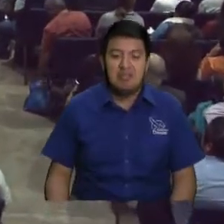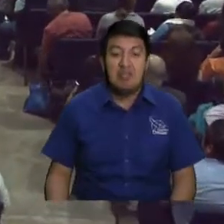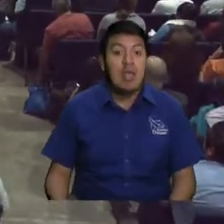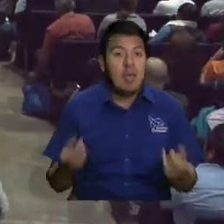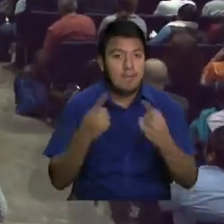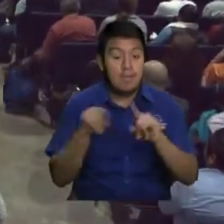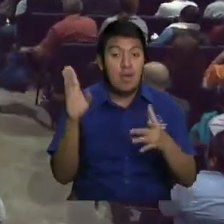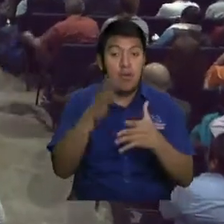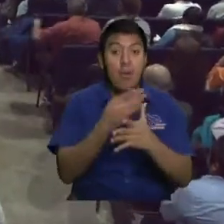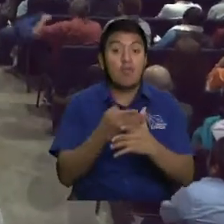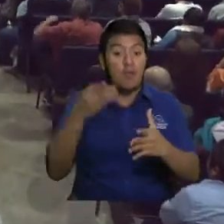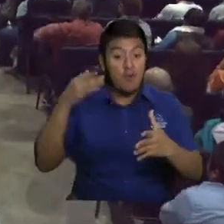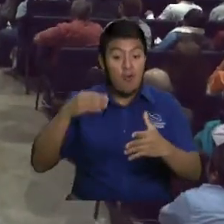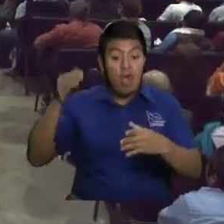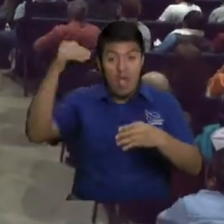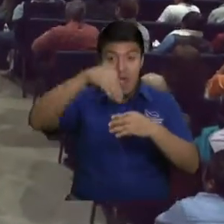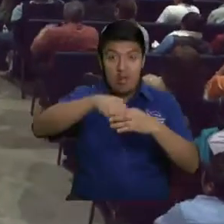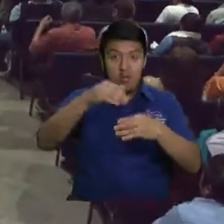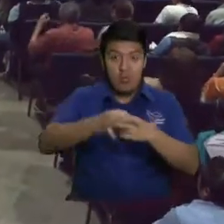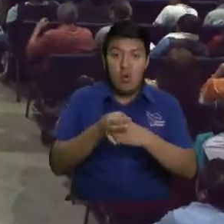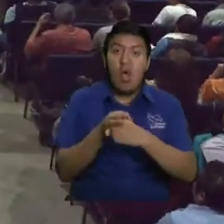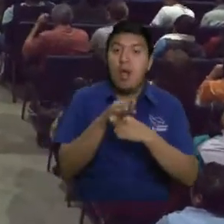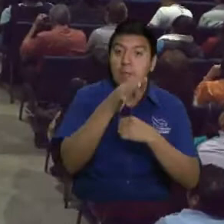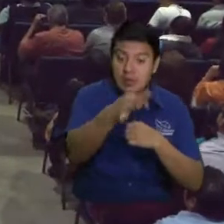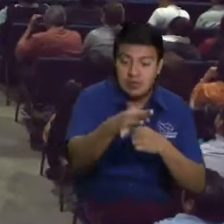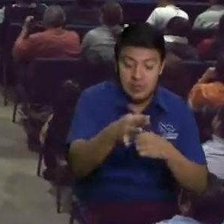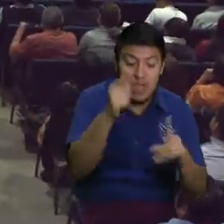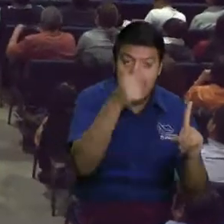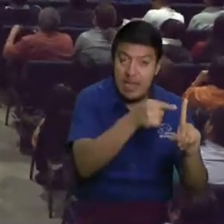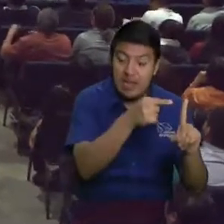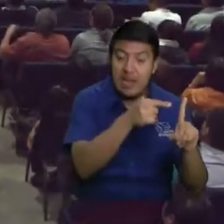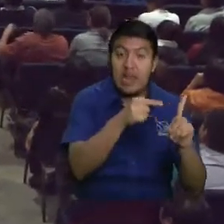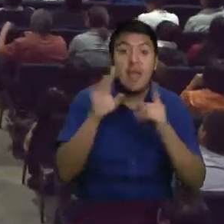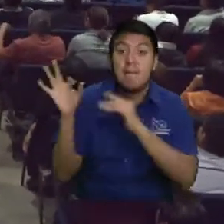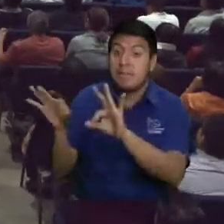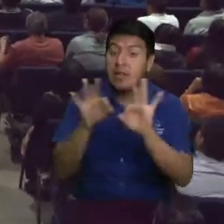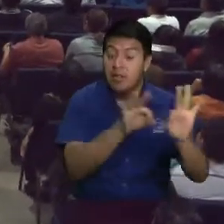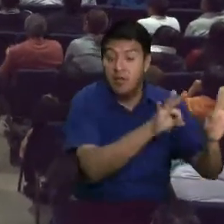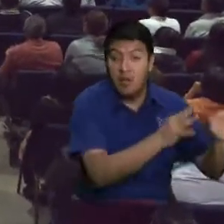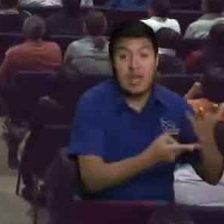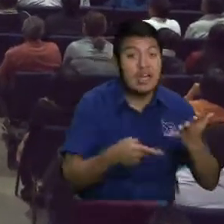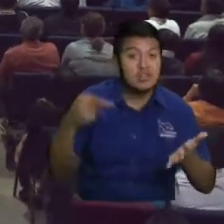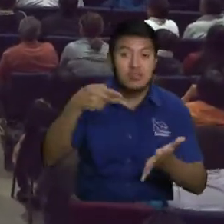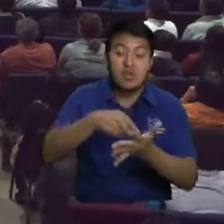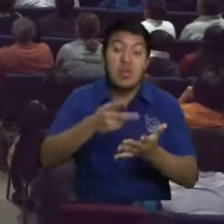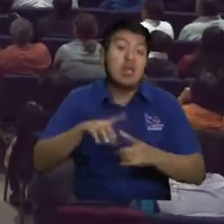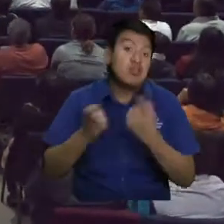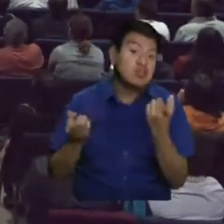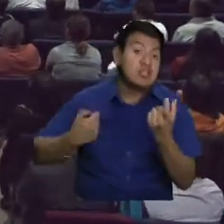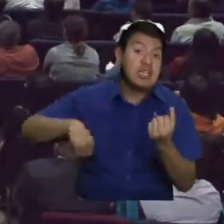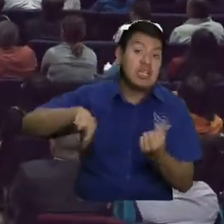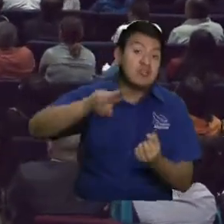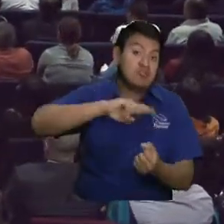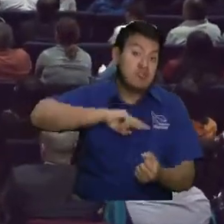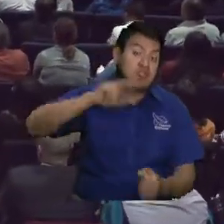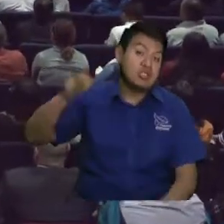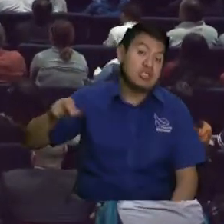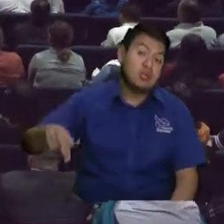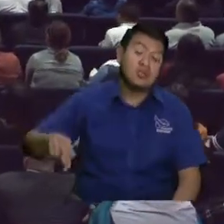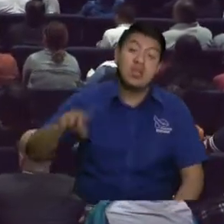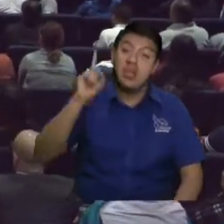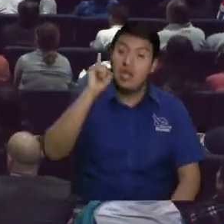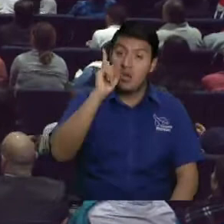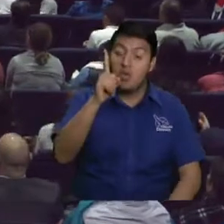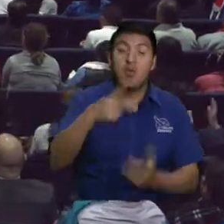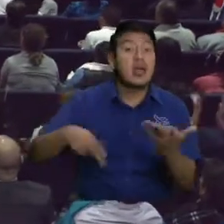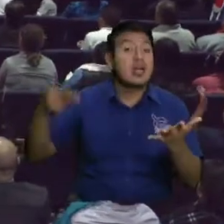Pero cuando entró, les predicó un resucitado. Entonces lo que necesitamos es que predique un resucitado, y